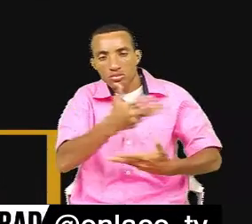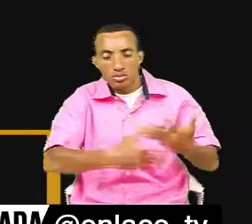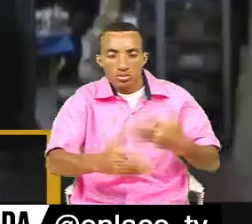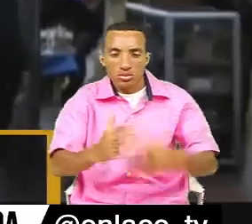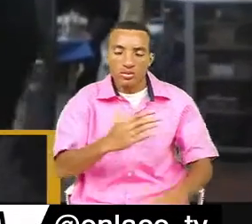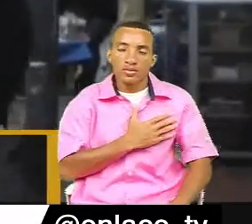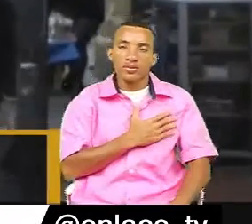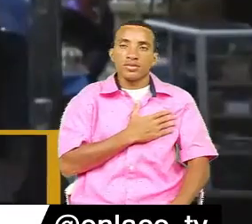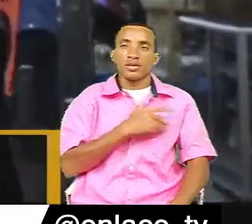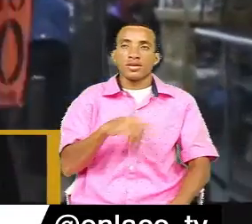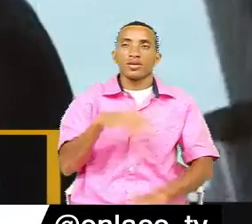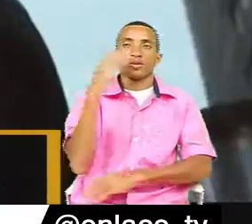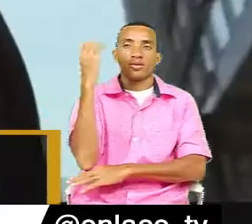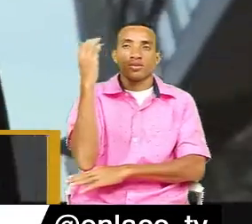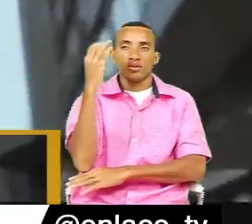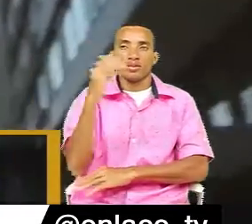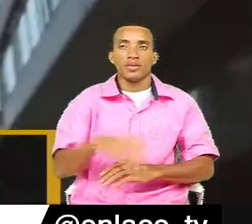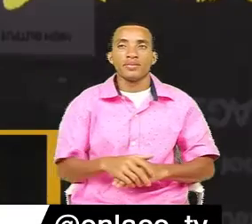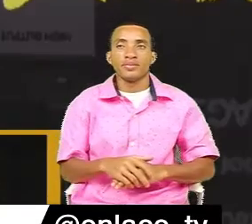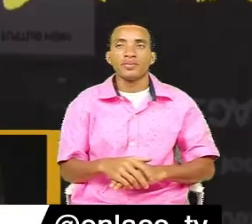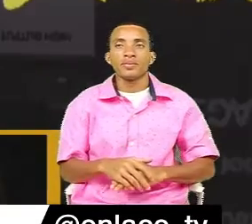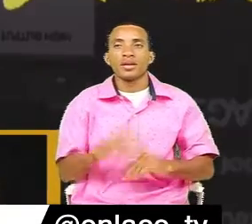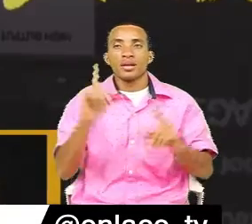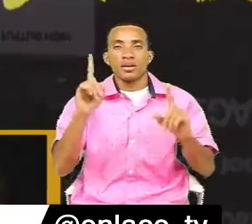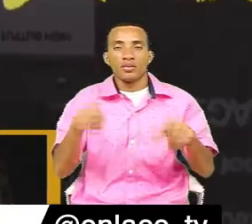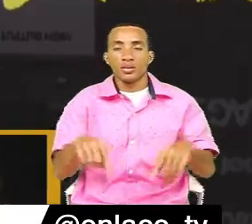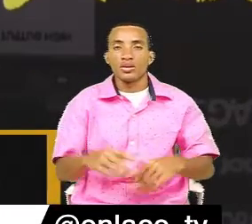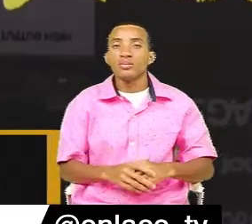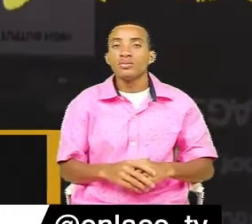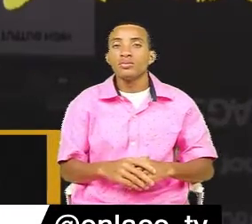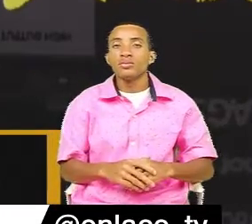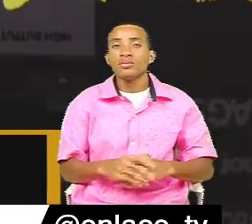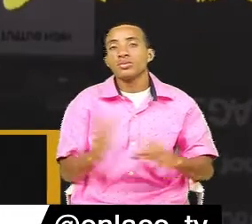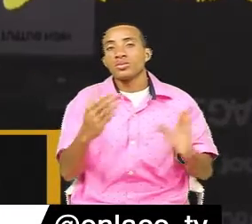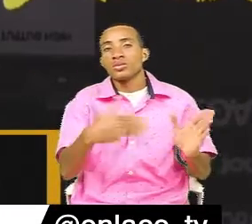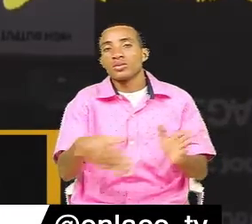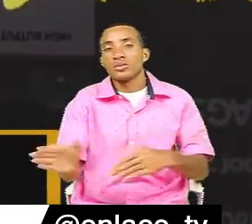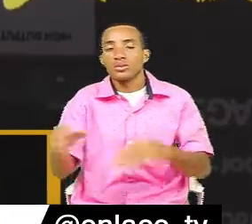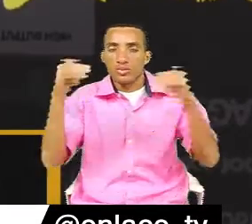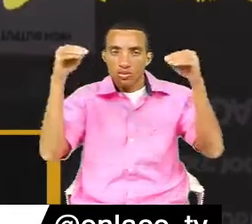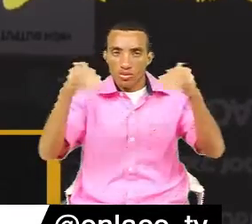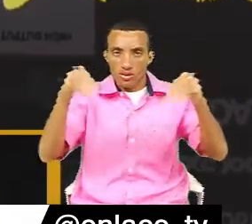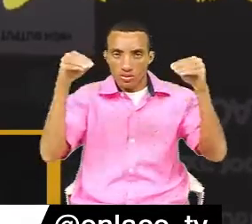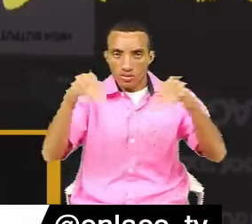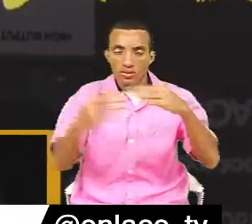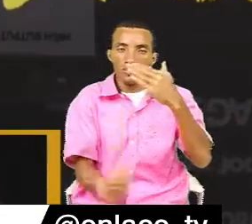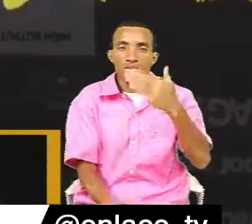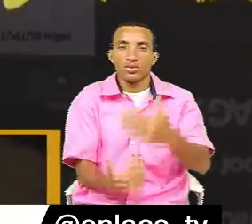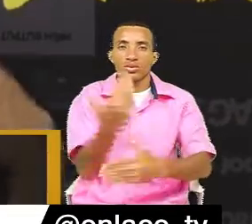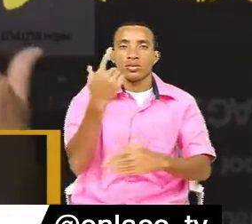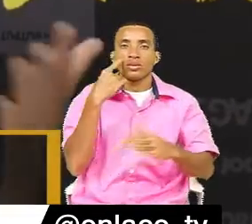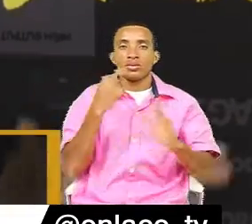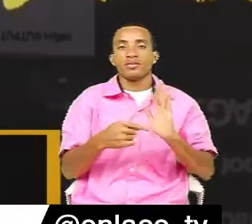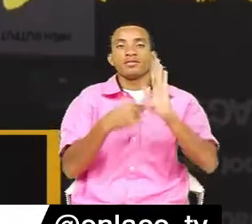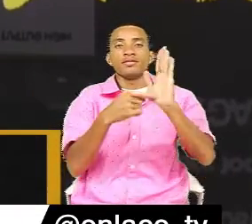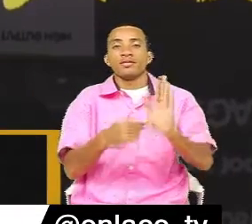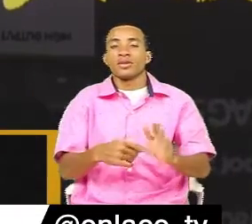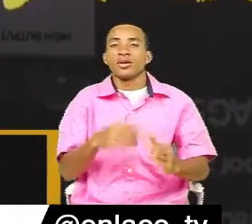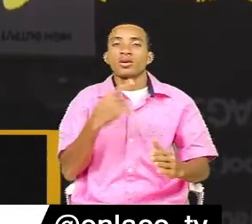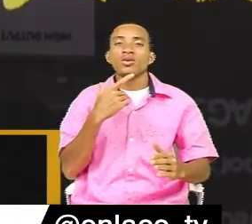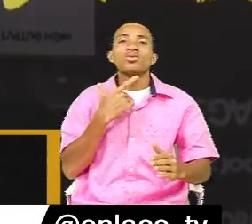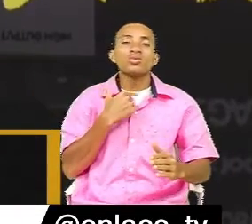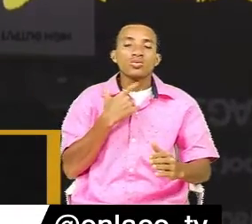colombiano. Adicional a esto, tenemos un taller para formar nuevos presentadores, las personas que les guste la